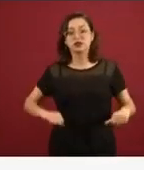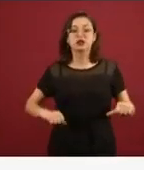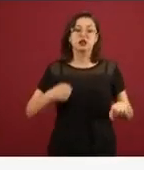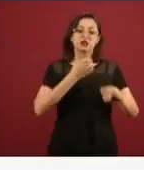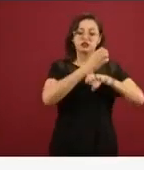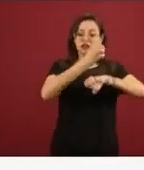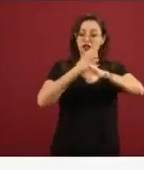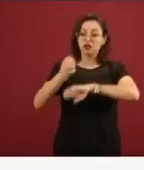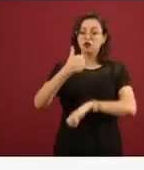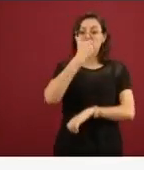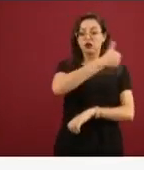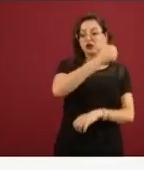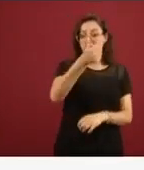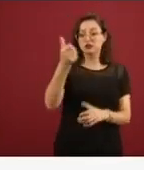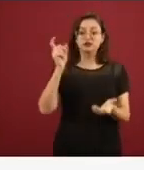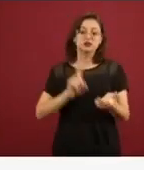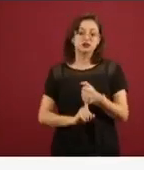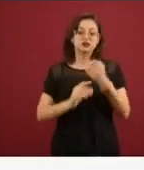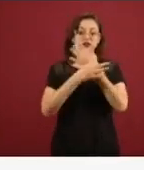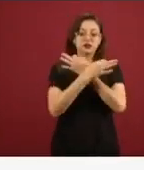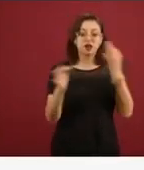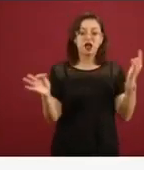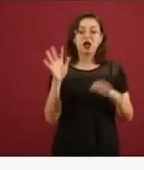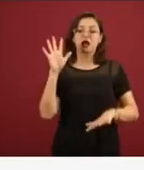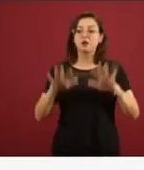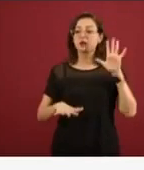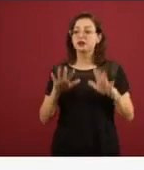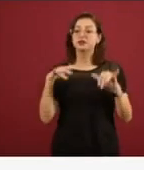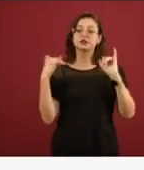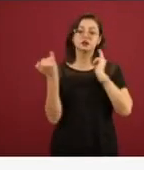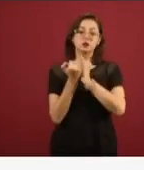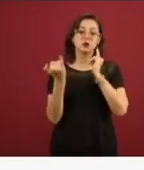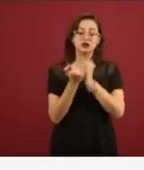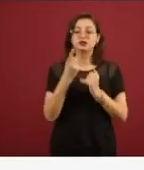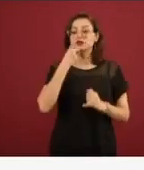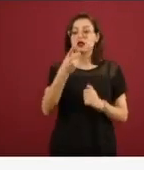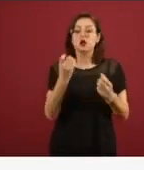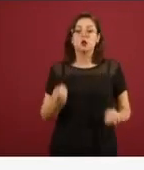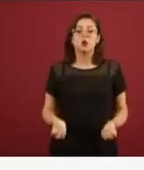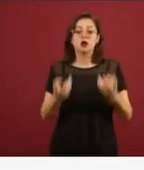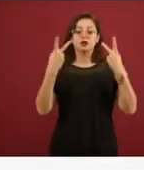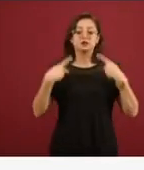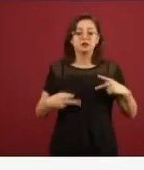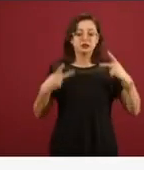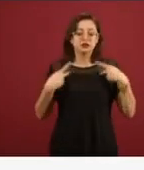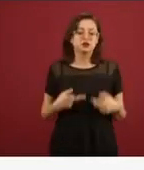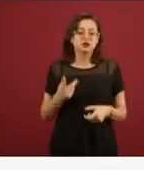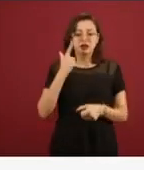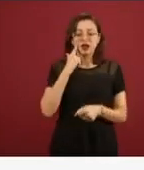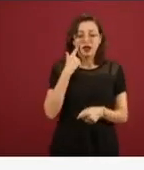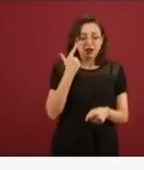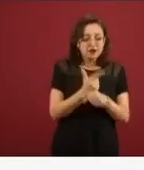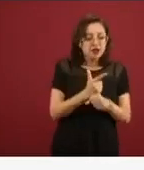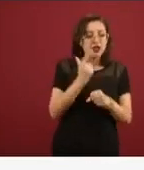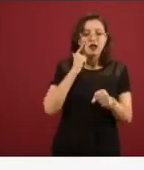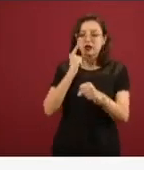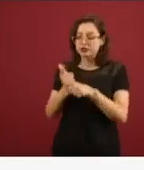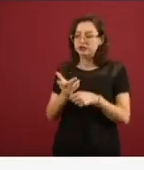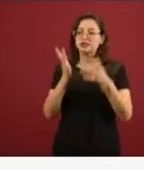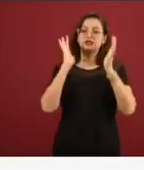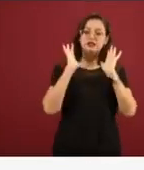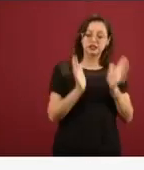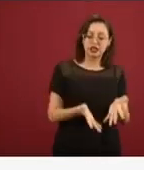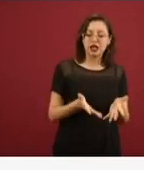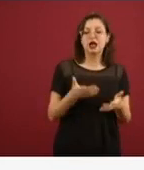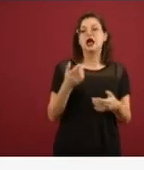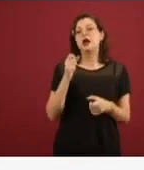sus entidades, y muchos de ellos también hacen referencia, lógicamente, a la cantidad de casos que en un momento han detectado, que han confirmado,